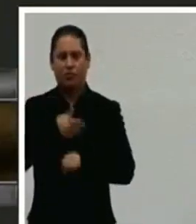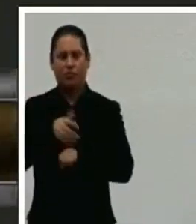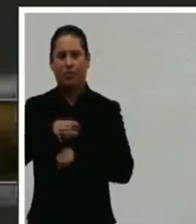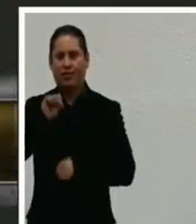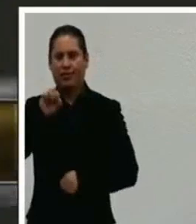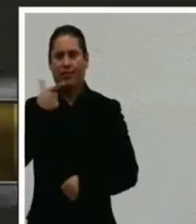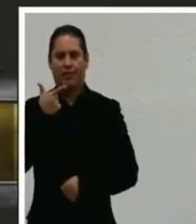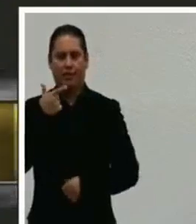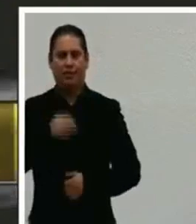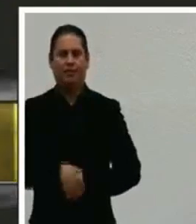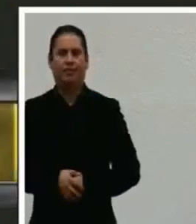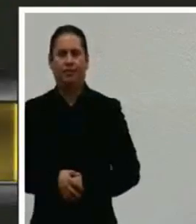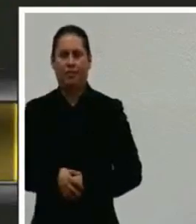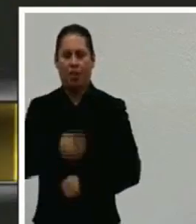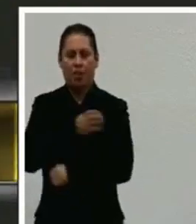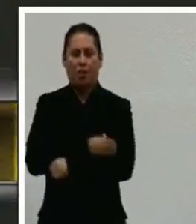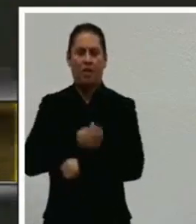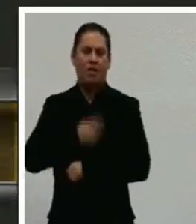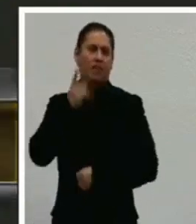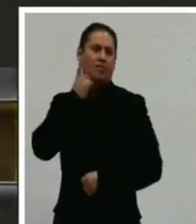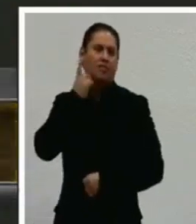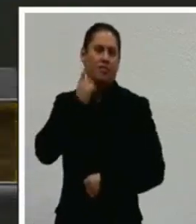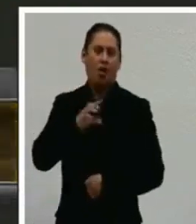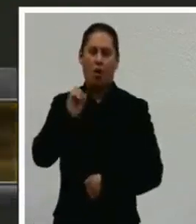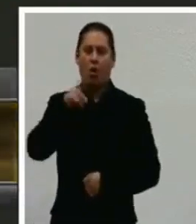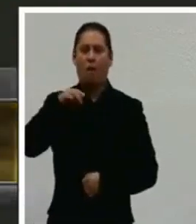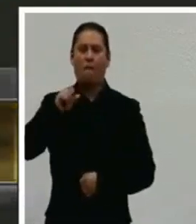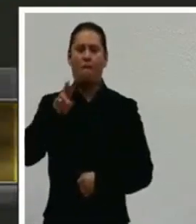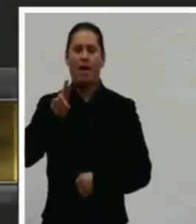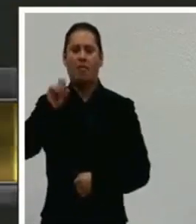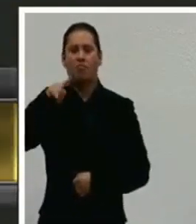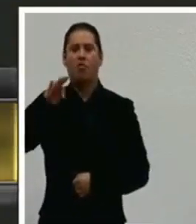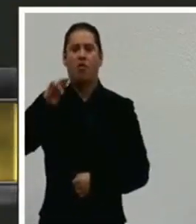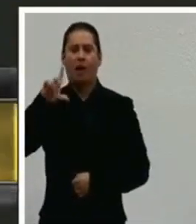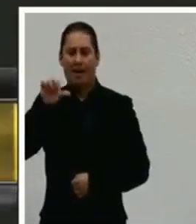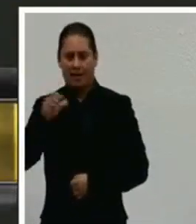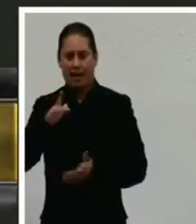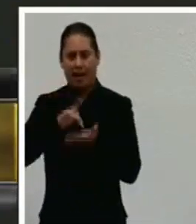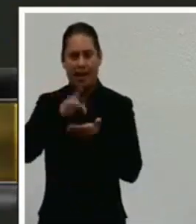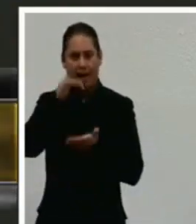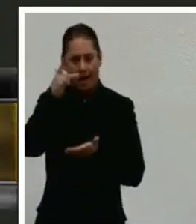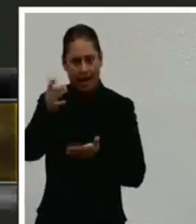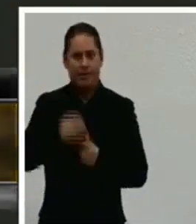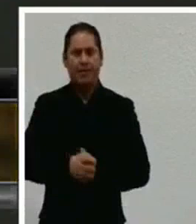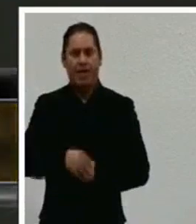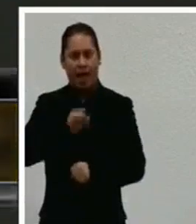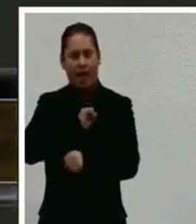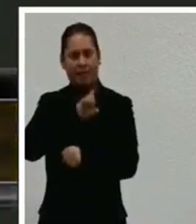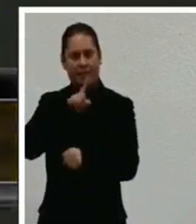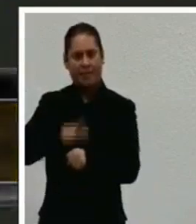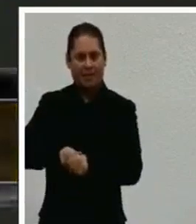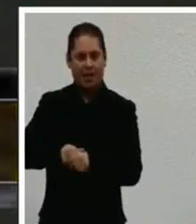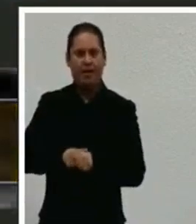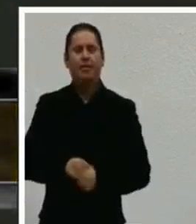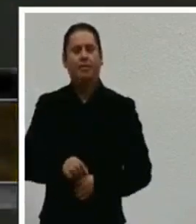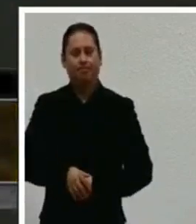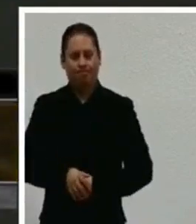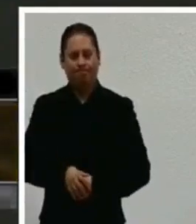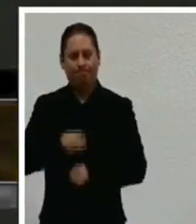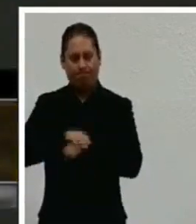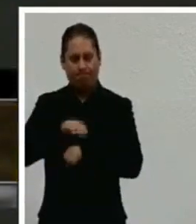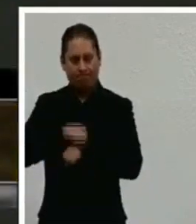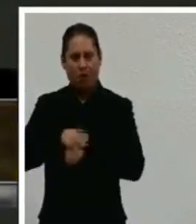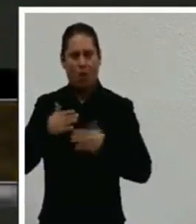67 legislatura. Mi compañero diputado Omar Molina Centeno, a quien quiero agradecer de manera muy especial, profundamente amigo,